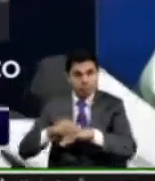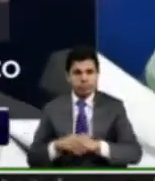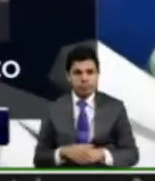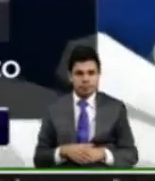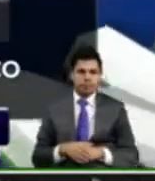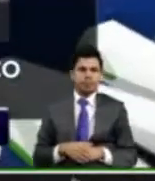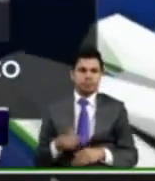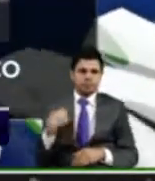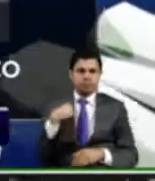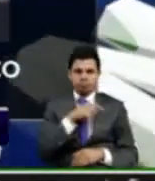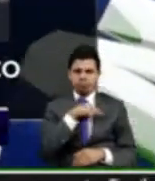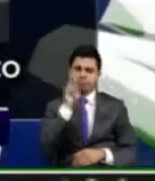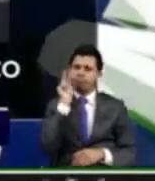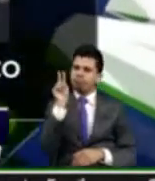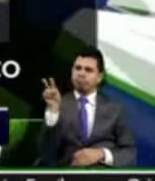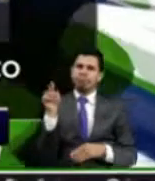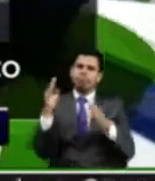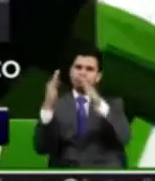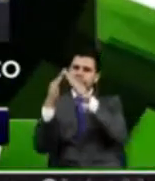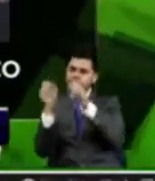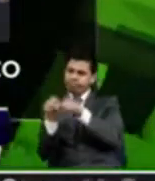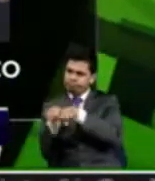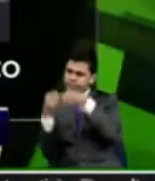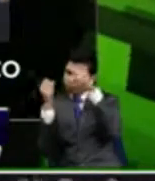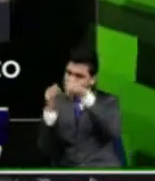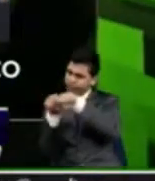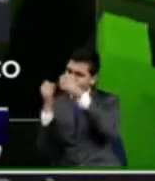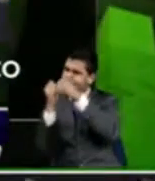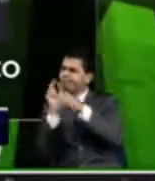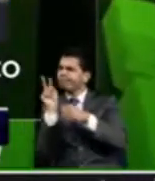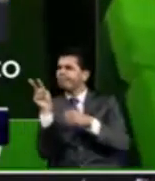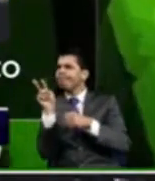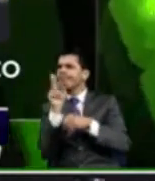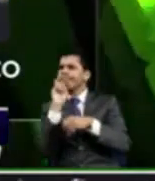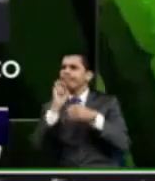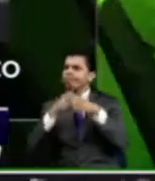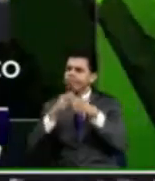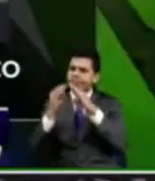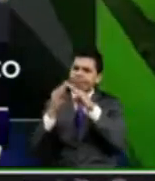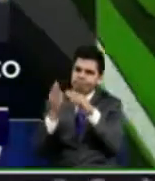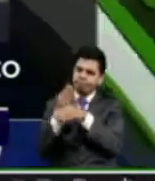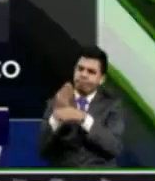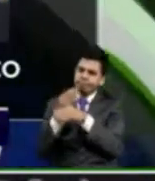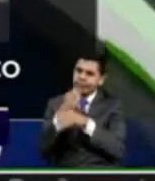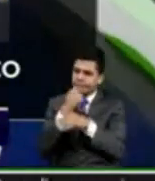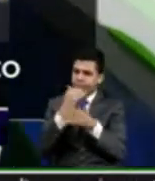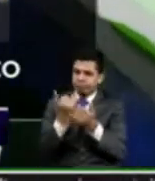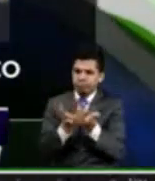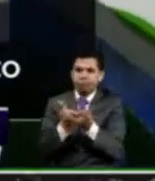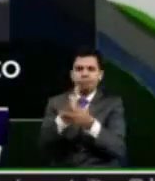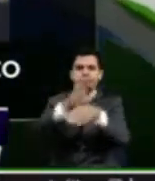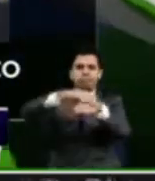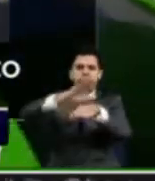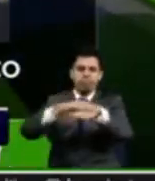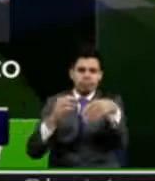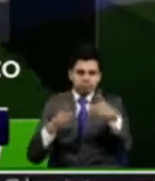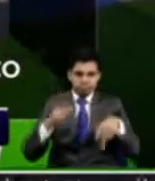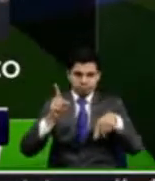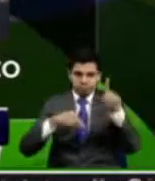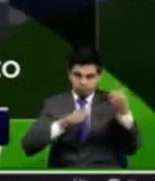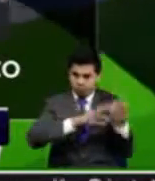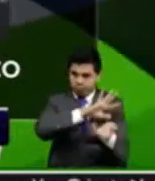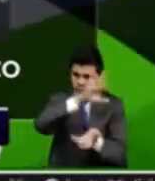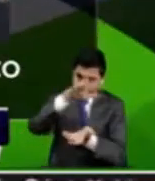observan varias grietas dentro de la misma residencia, por lo tanto se recomendó a las personas que habitan la